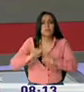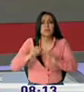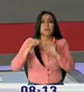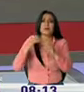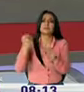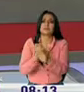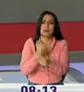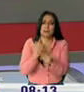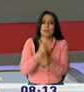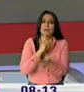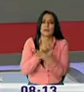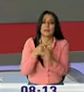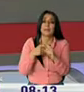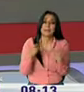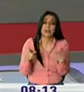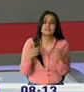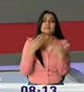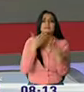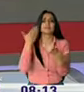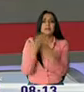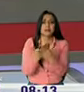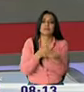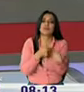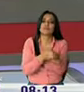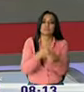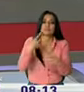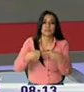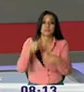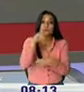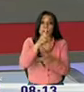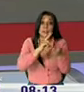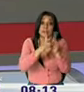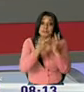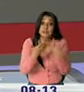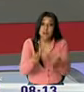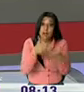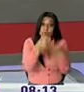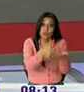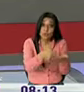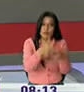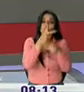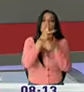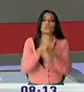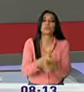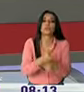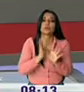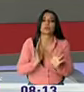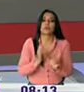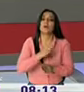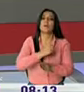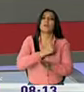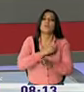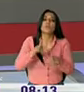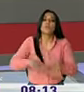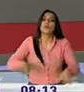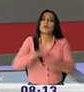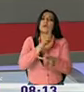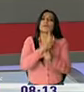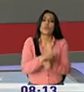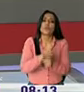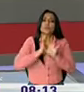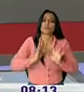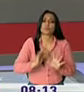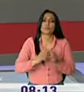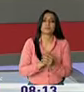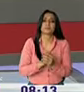pero lo que se hace es en favor de Quito. Y usted, vecino, ya le ayudaron a cuidar, apropíese por favor de ese sitio. El